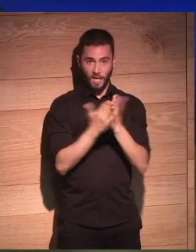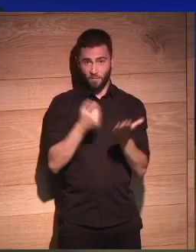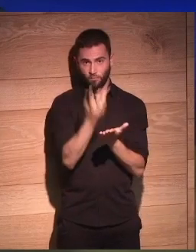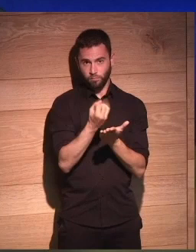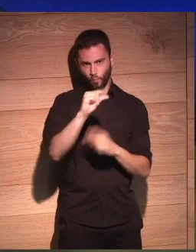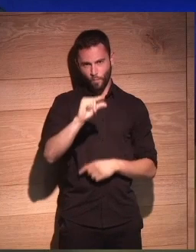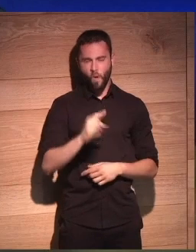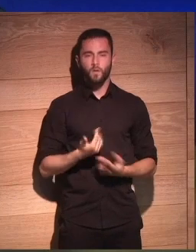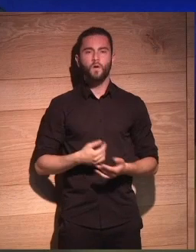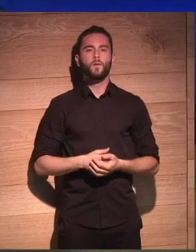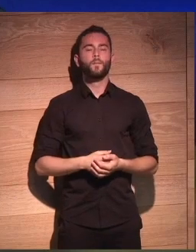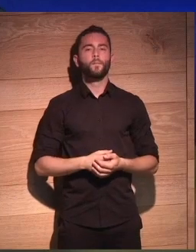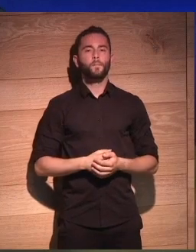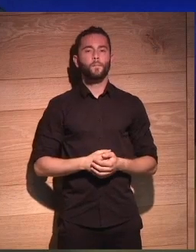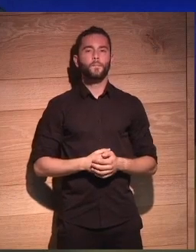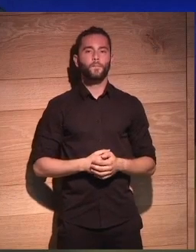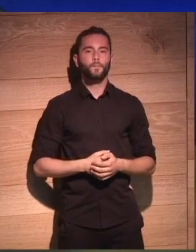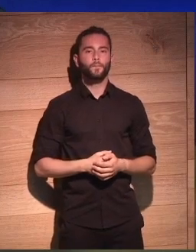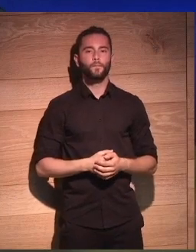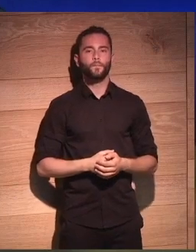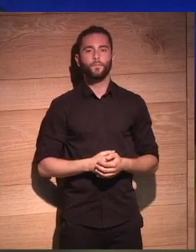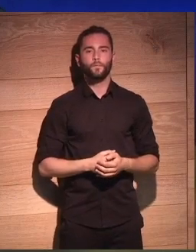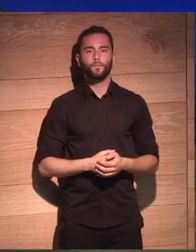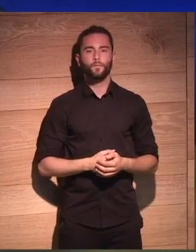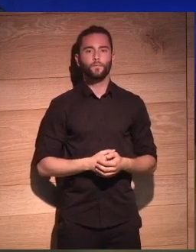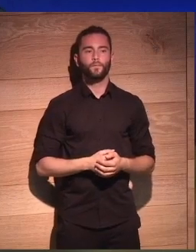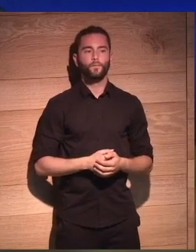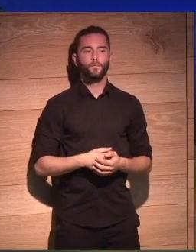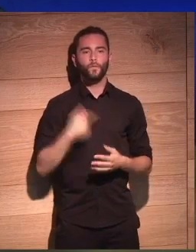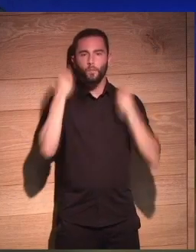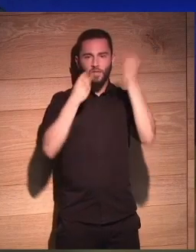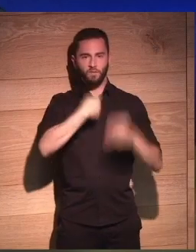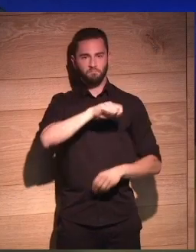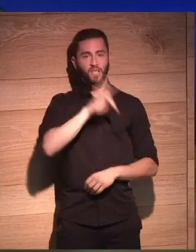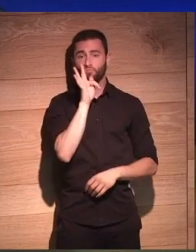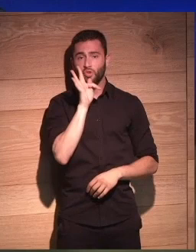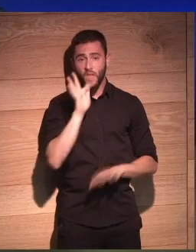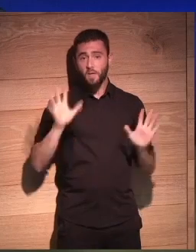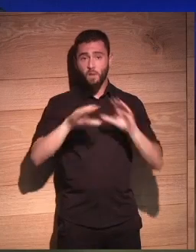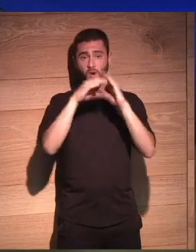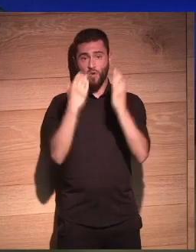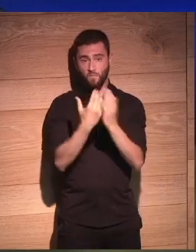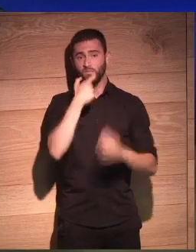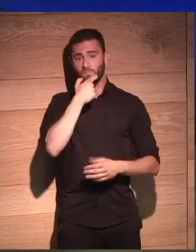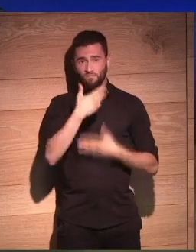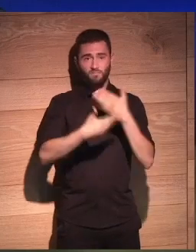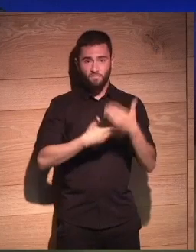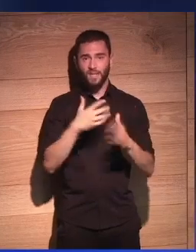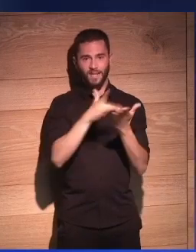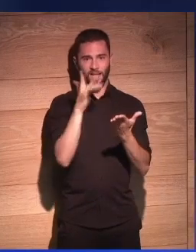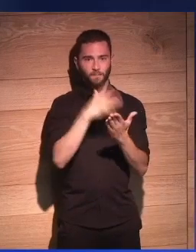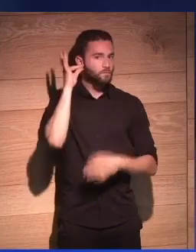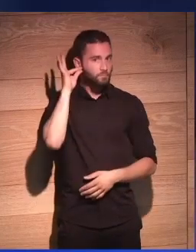esto, que hay, creo que haya llegado a España todavía, pero en el mundo anglosajón,